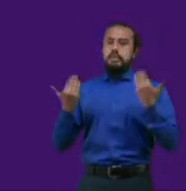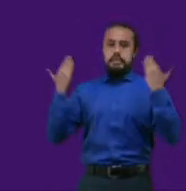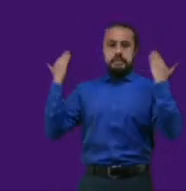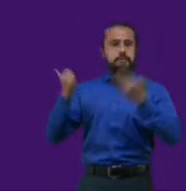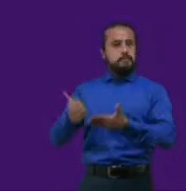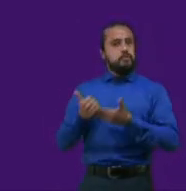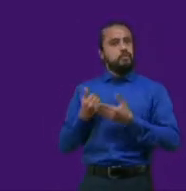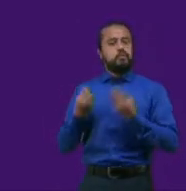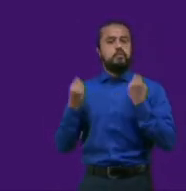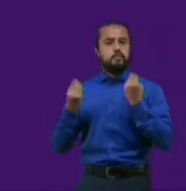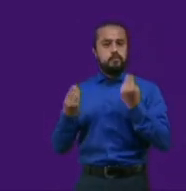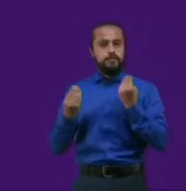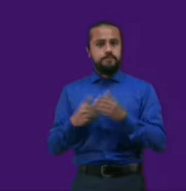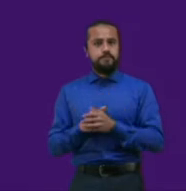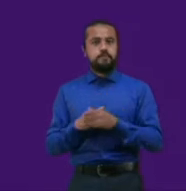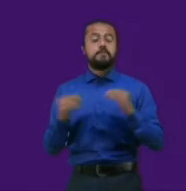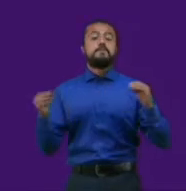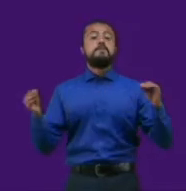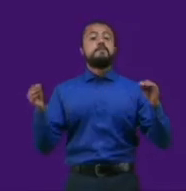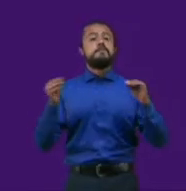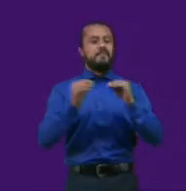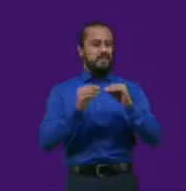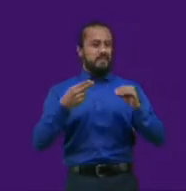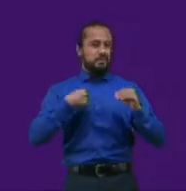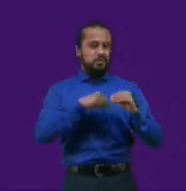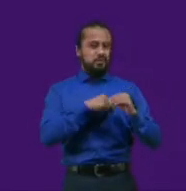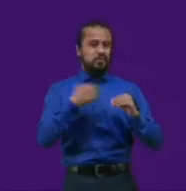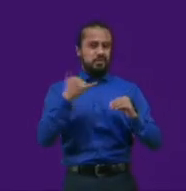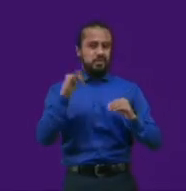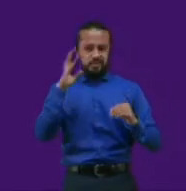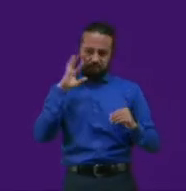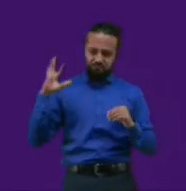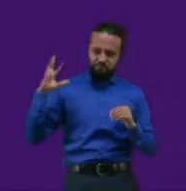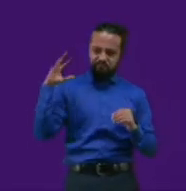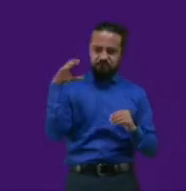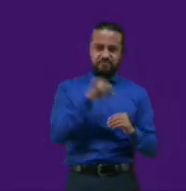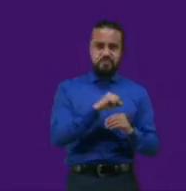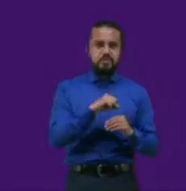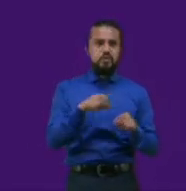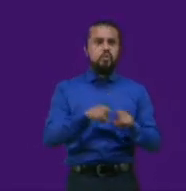el momento en donde caímos en cuenta de que éramos una